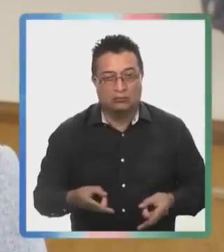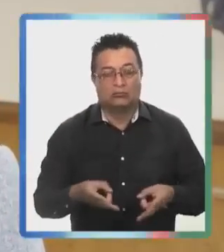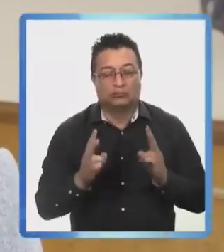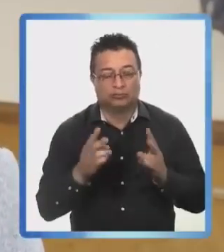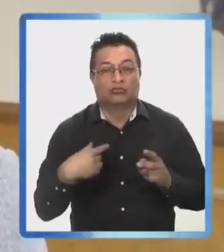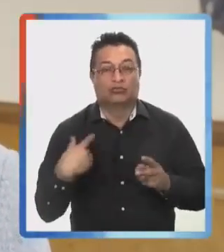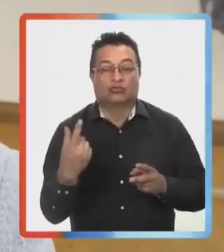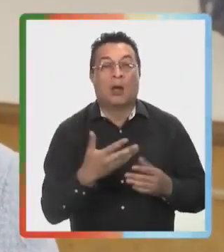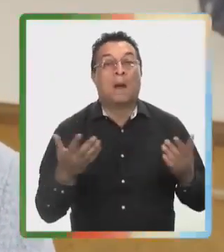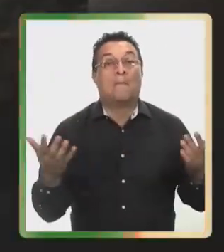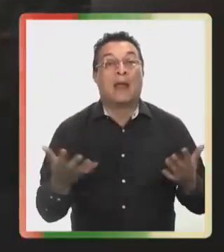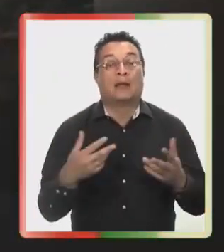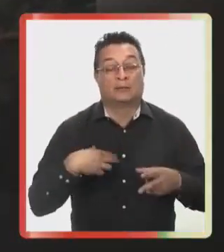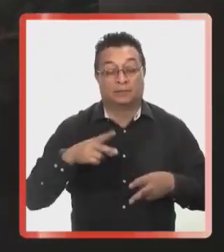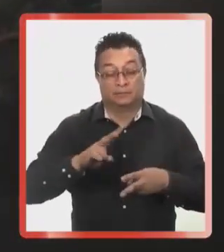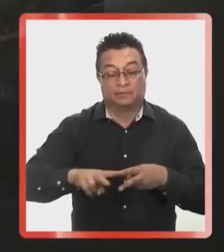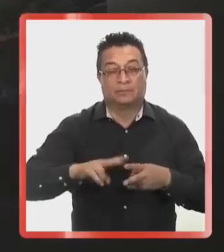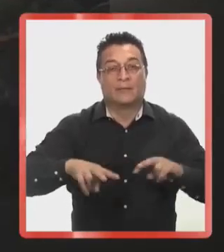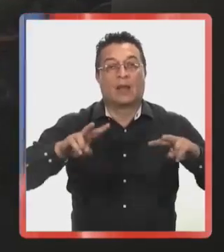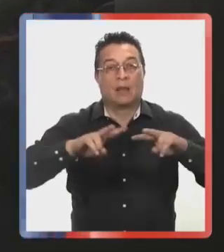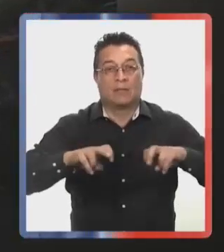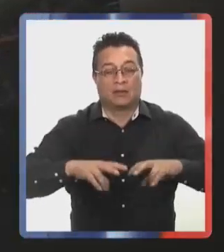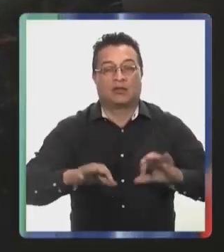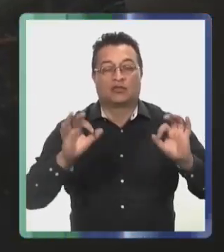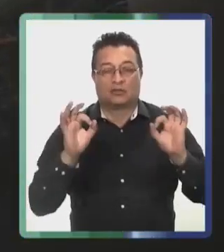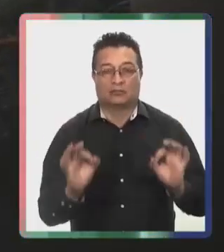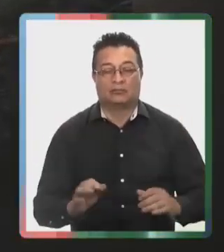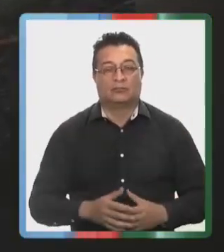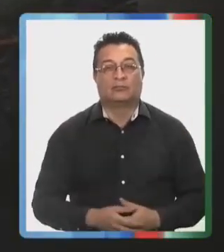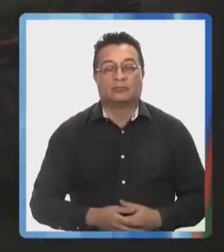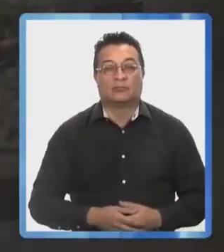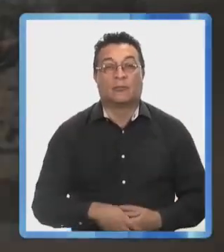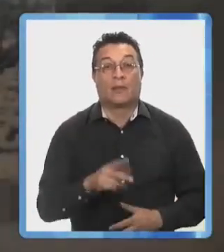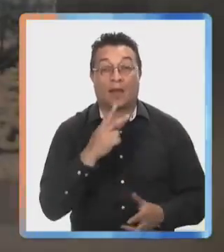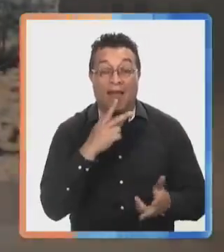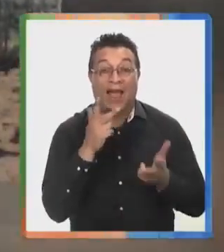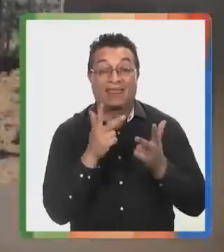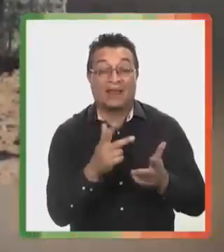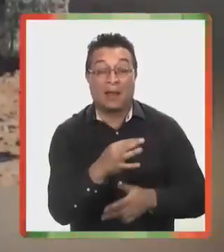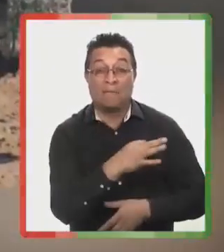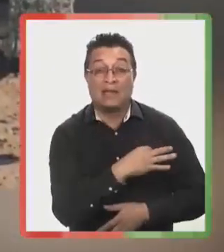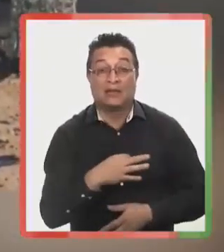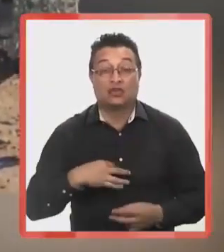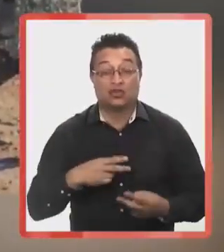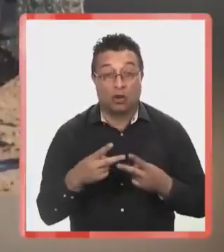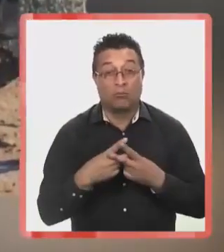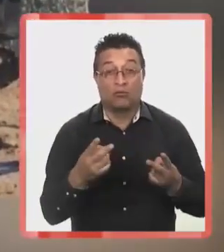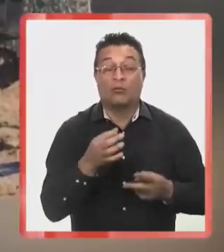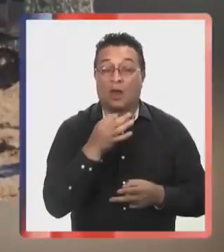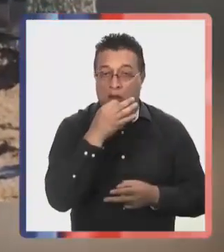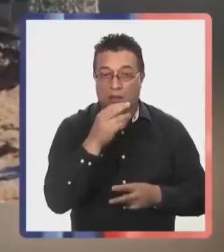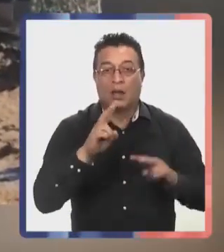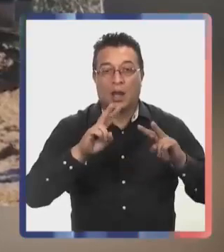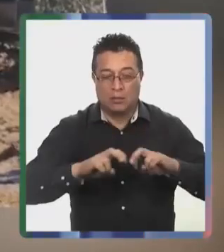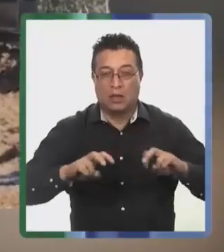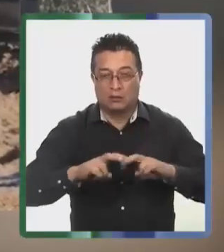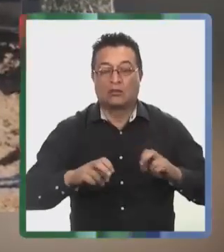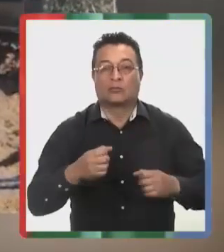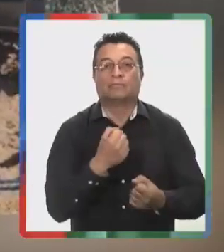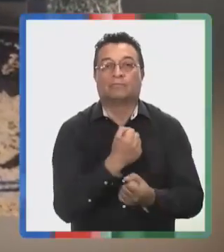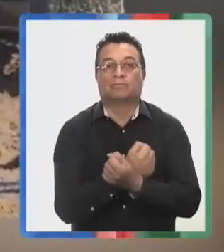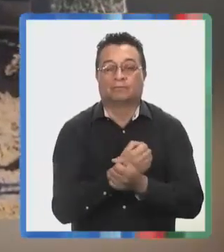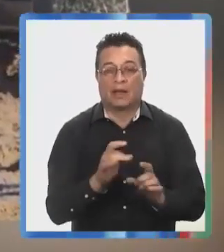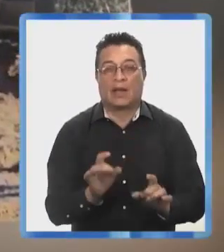a disposición, ¿verdad?, para que se realicen las investigaciones pertinentes. Sobre el ataque, el Ministerio Público determinó que sea la Brigada de